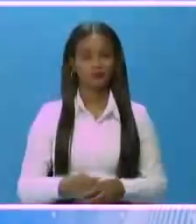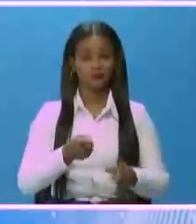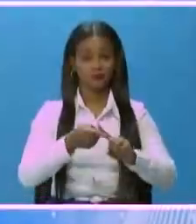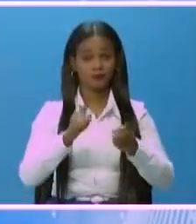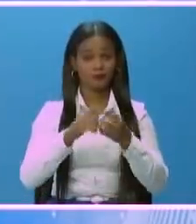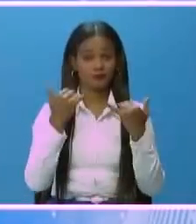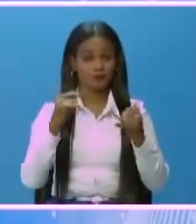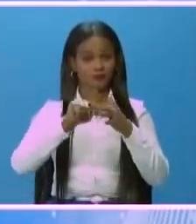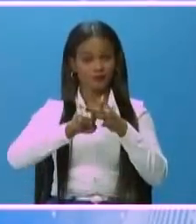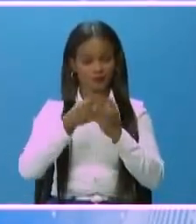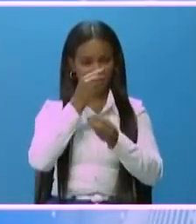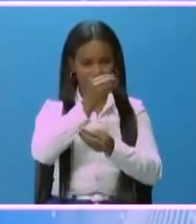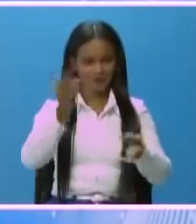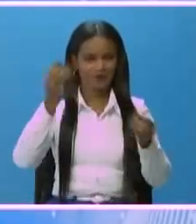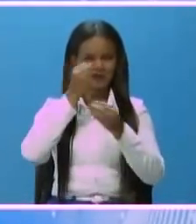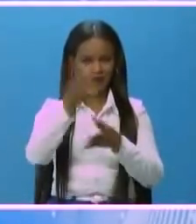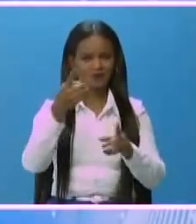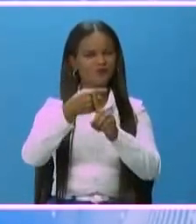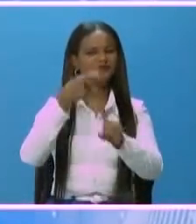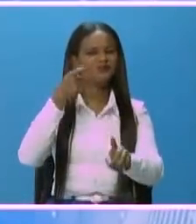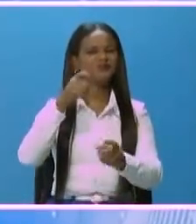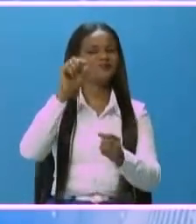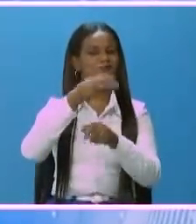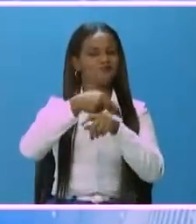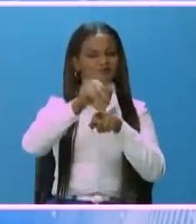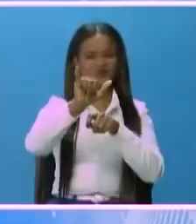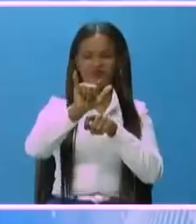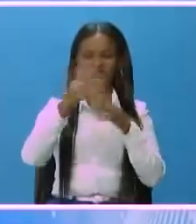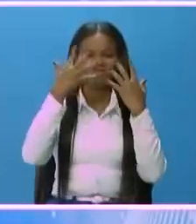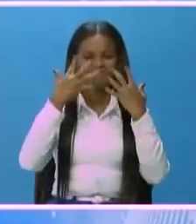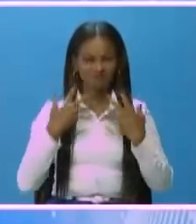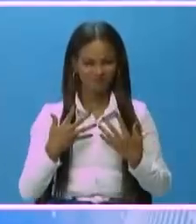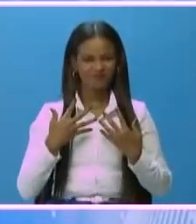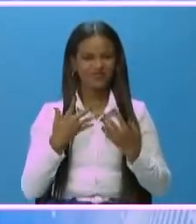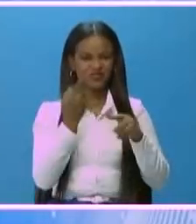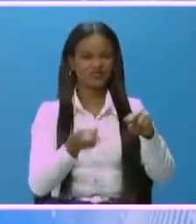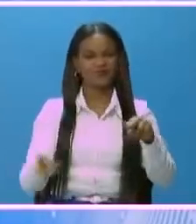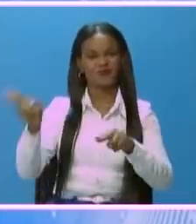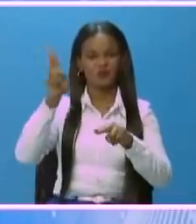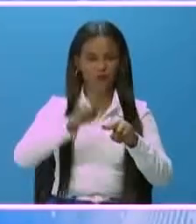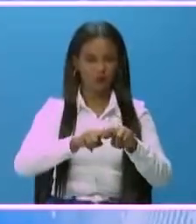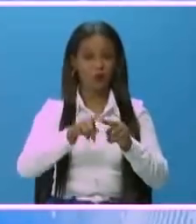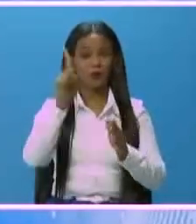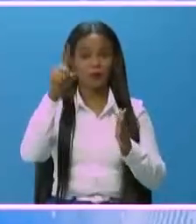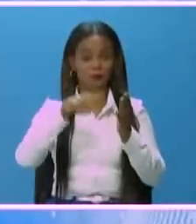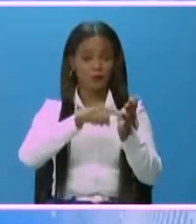Amigos, iniciamos con información desde Haití, pues tristemente ha aumentado a